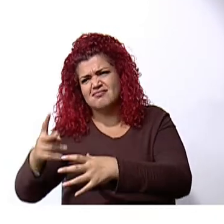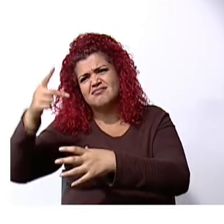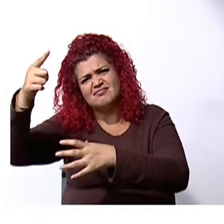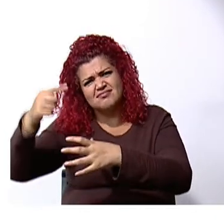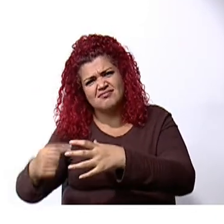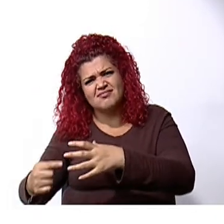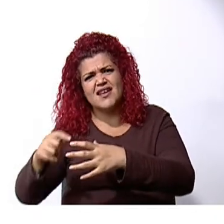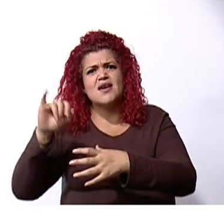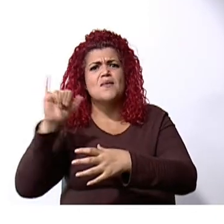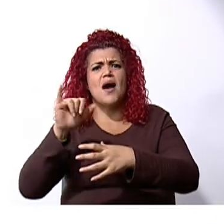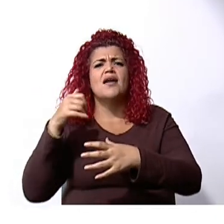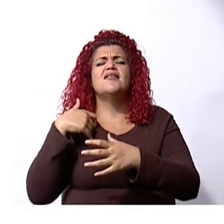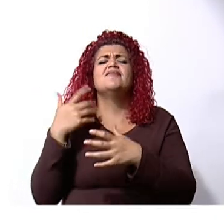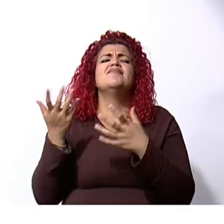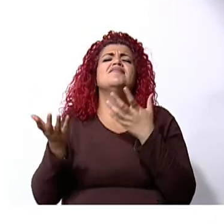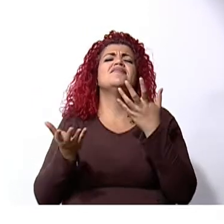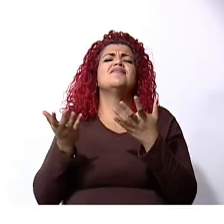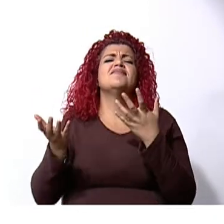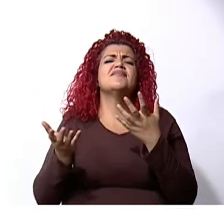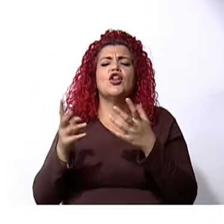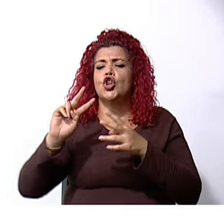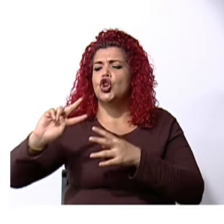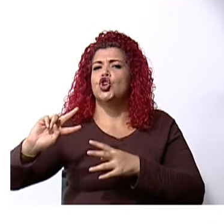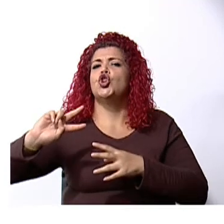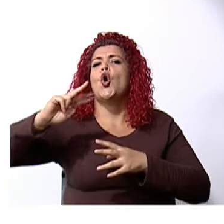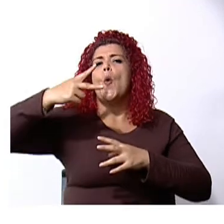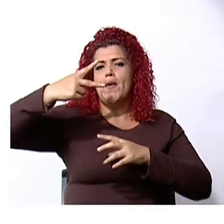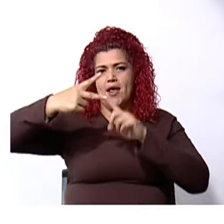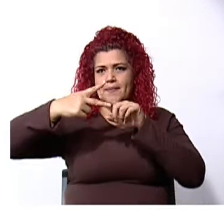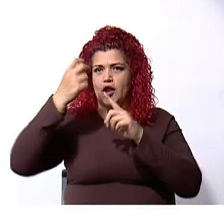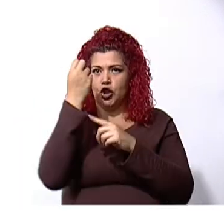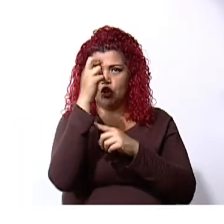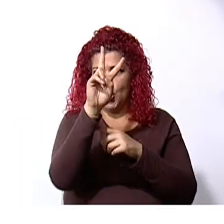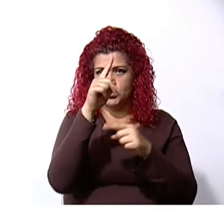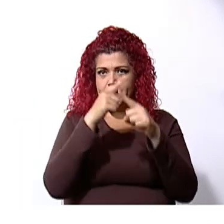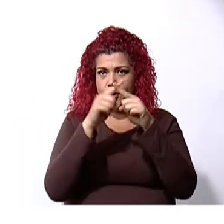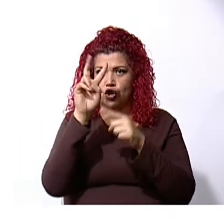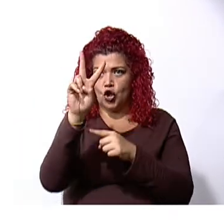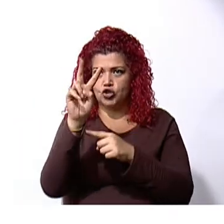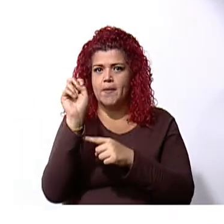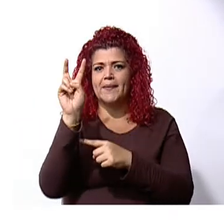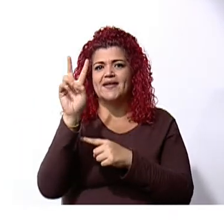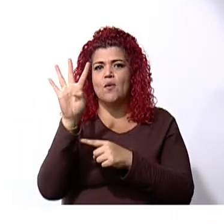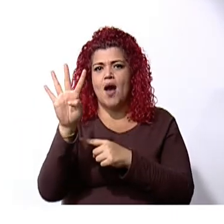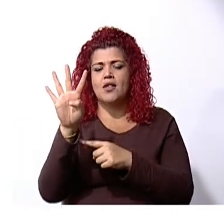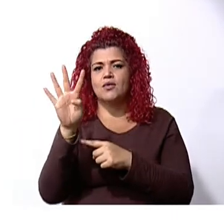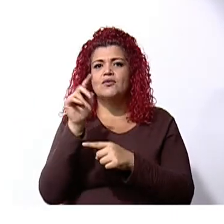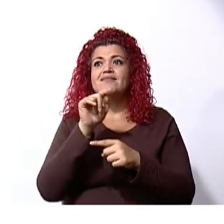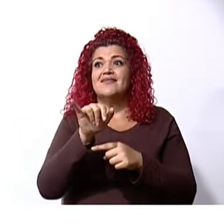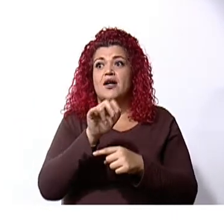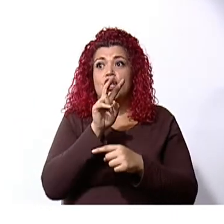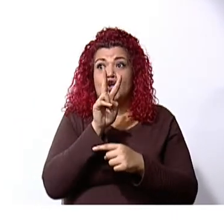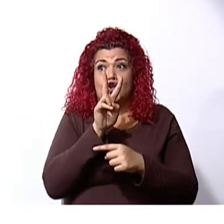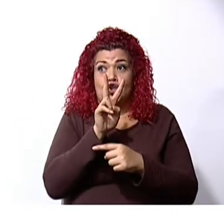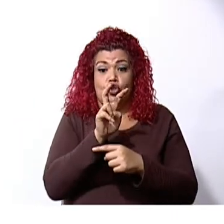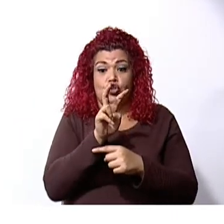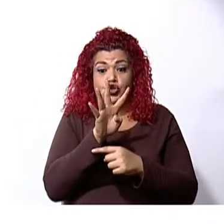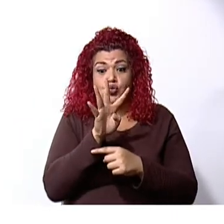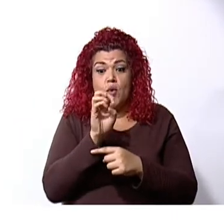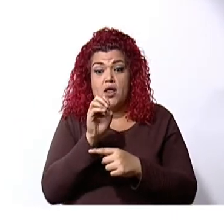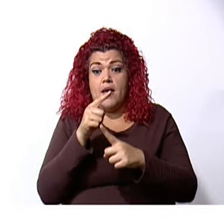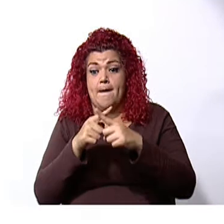tanto, obtenemos el doble. 12 por 2, 24, 240 por 2,